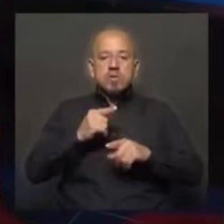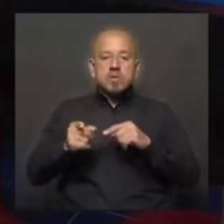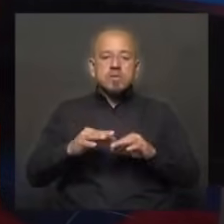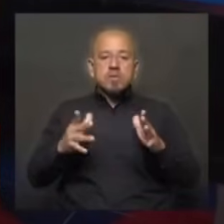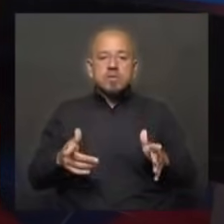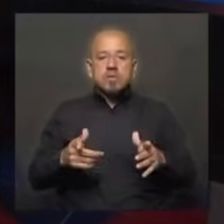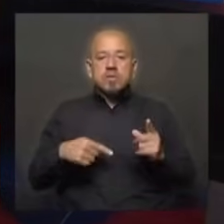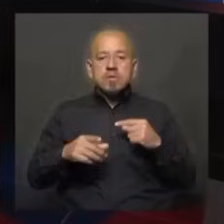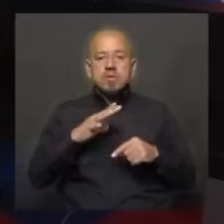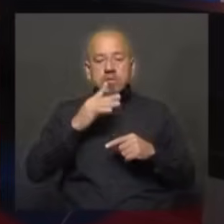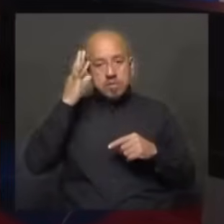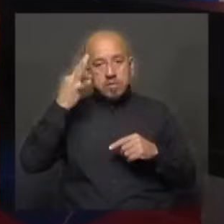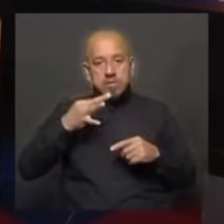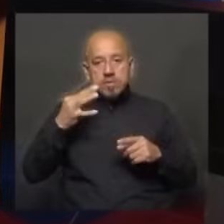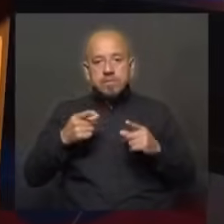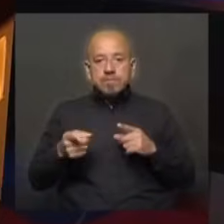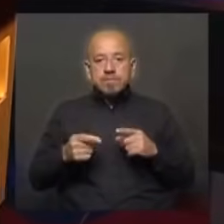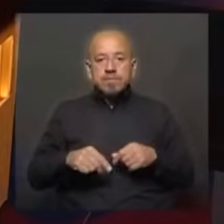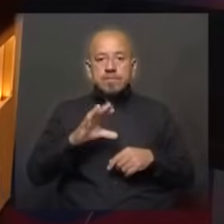que afecta la realidad. El